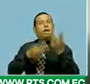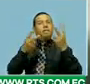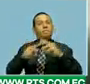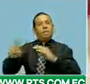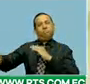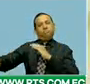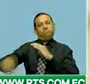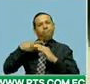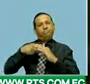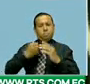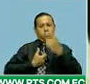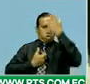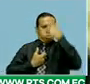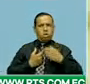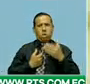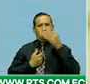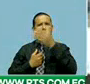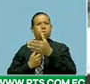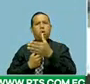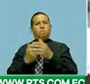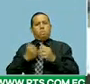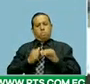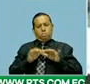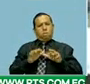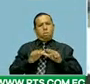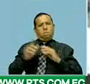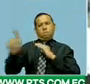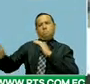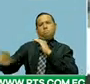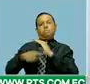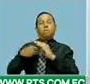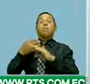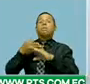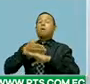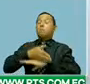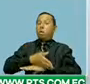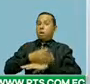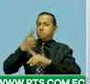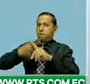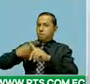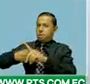autoridades estará vigente en los próximos meses ínformó katherine aguirre